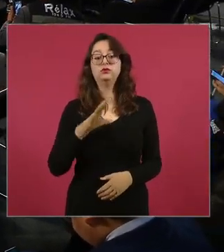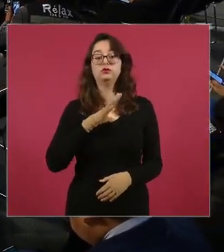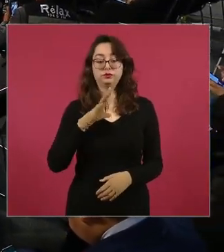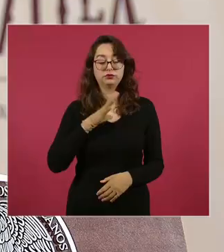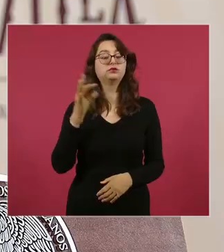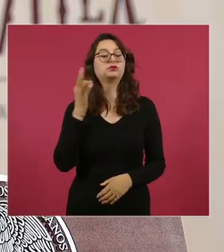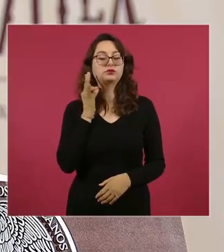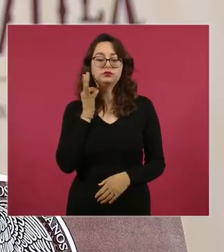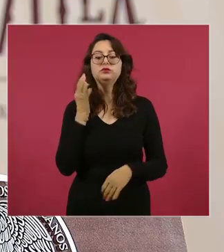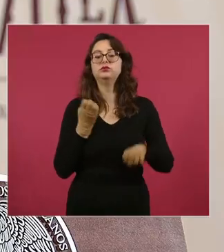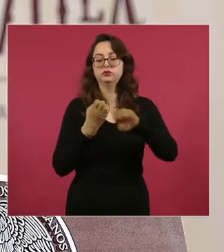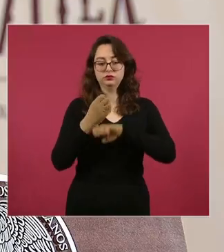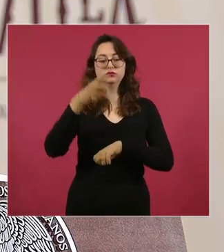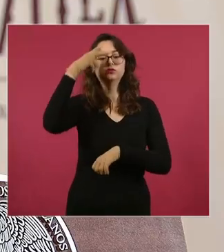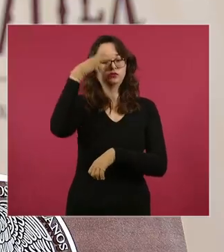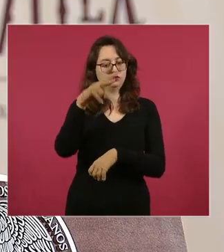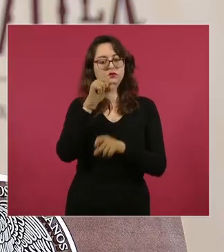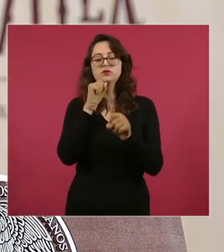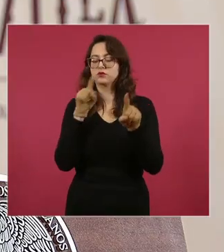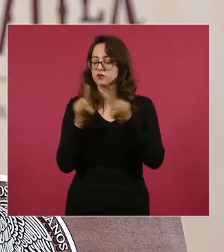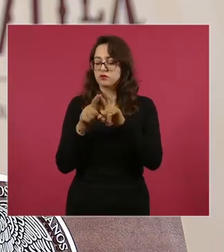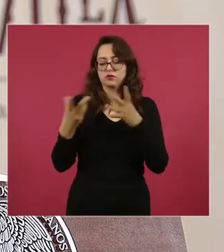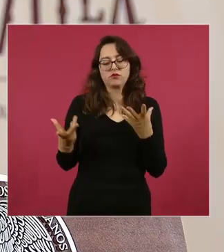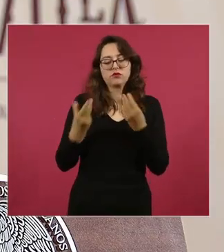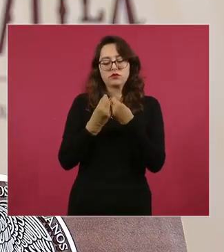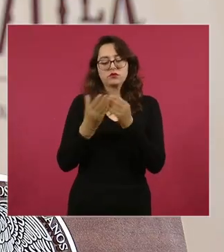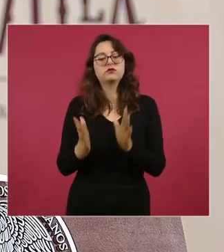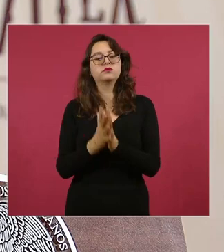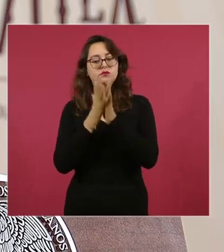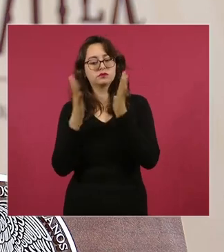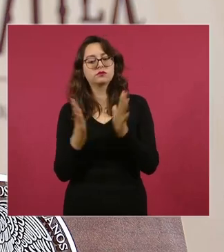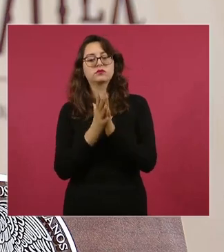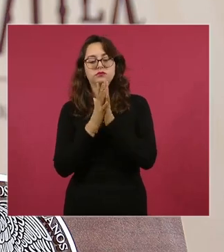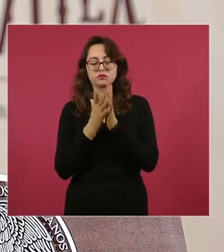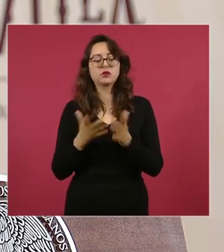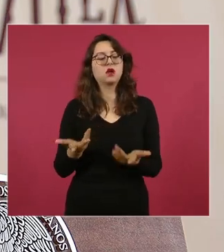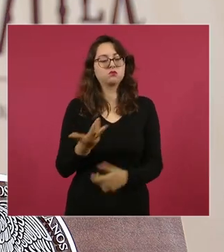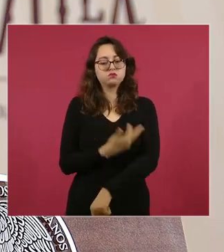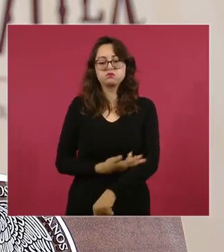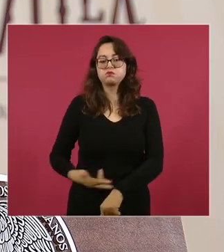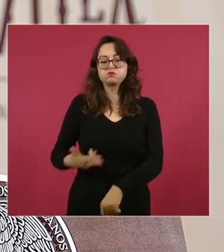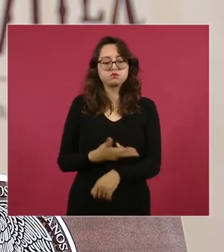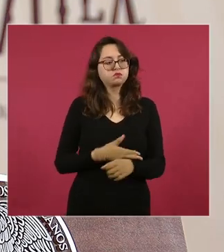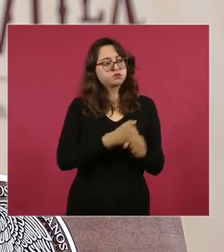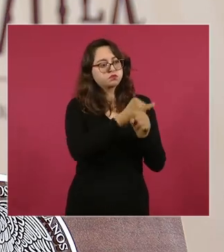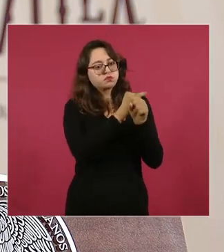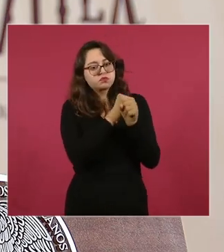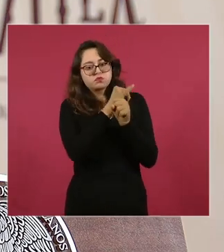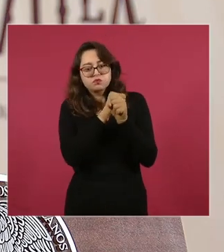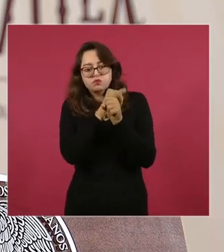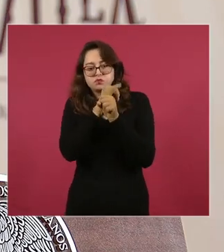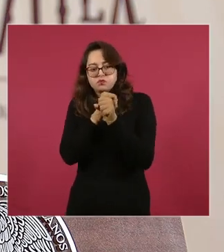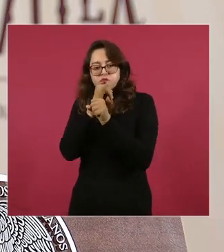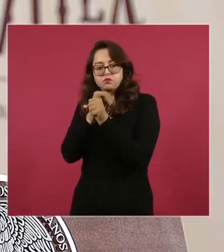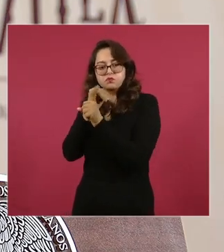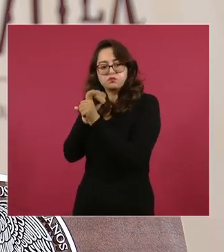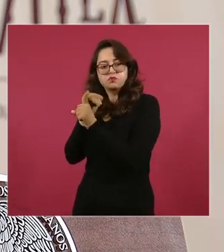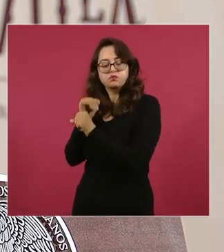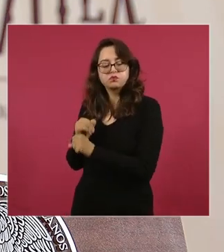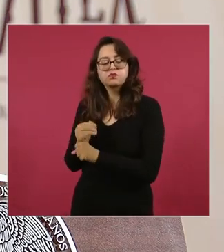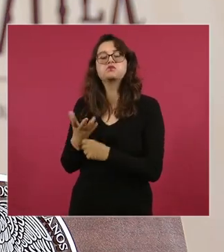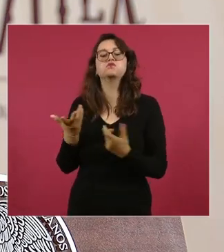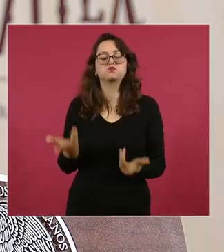Fiscalía, ahí está la Fiscalía del Estado, que está haciendo toda la parte de investigación y que,